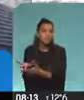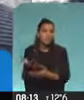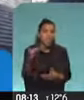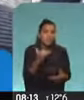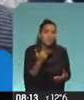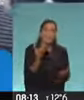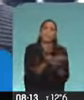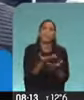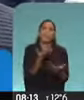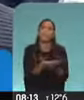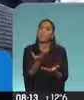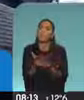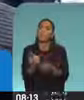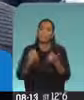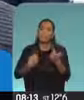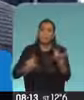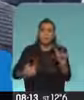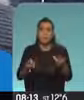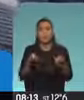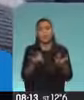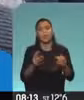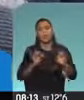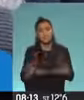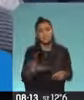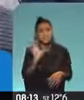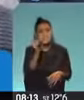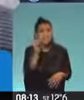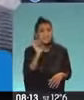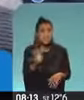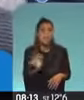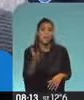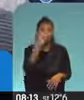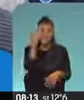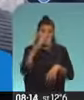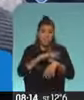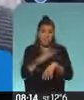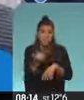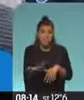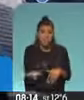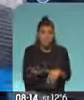piden una cosa distinta para poder reconocérselo, cuando ya saben que la patología de base la tienen.